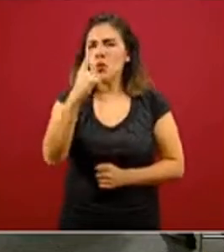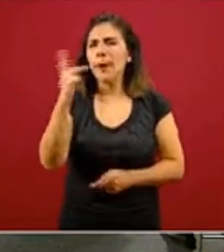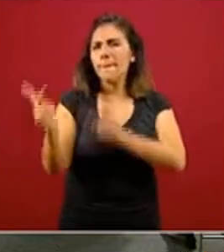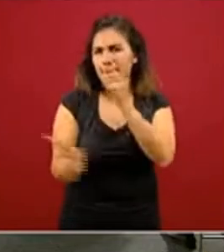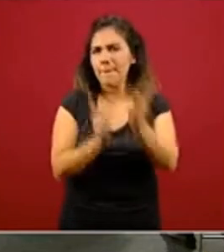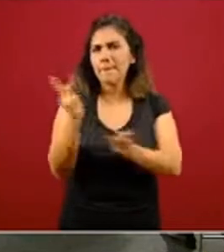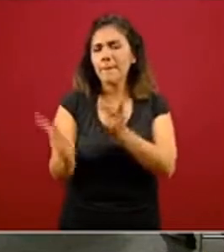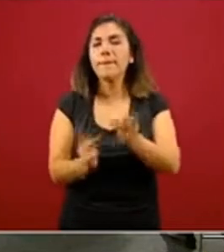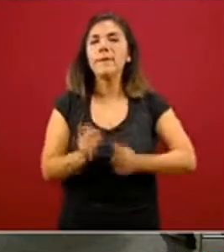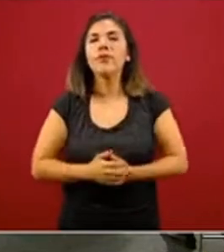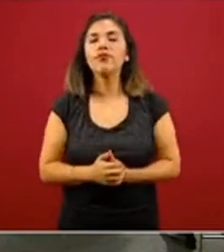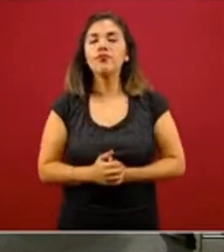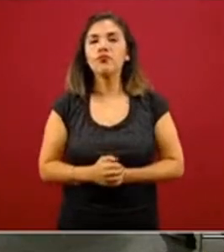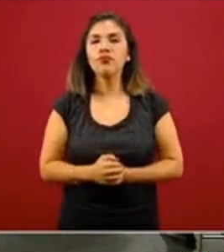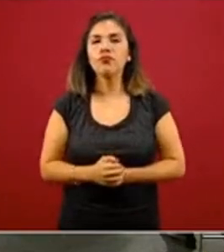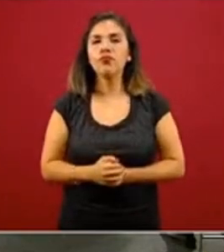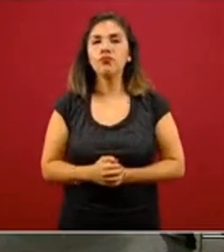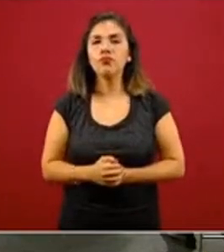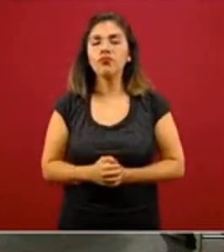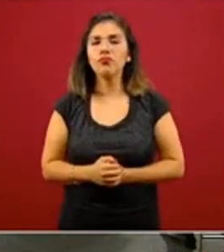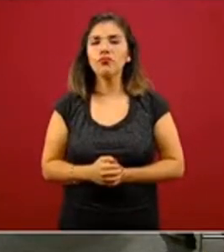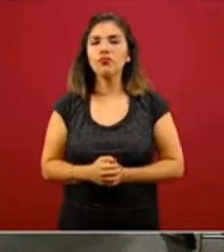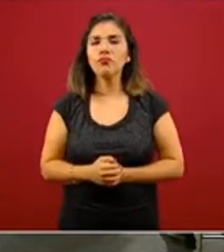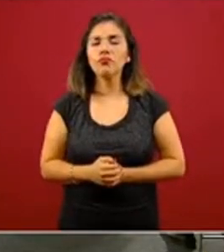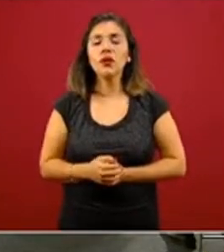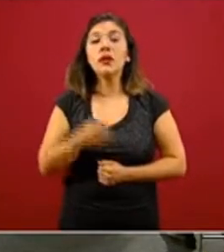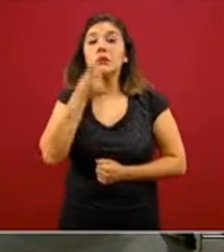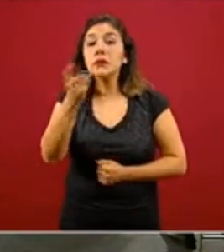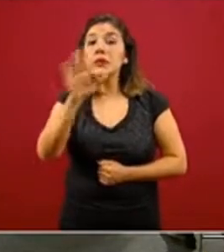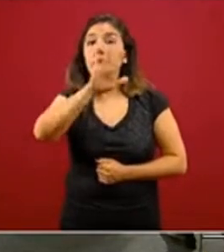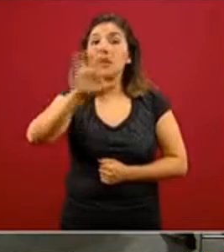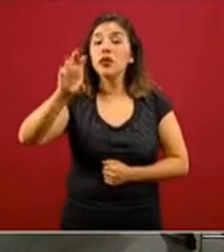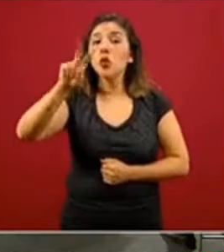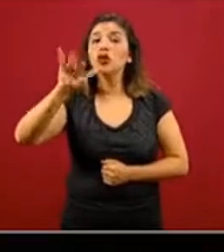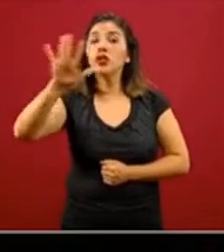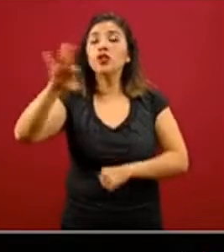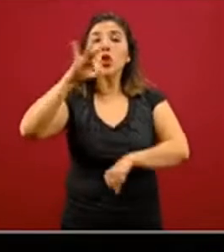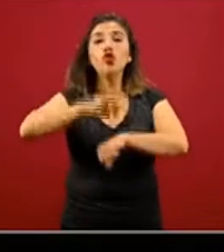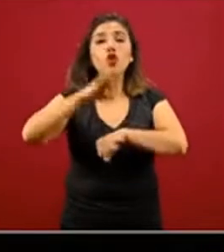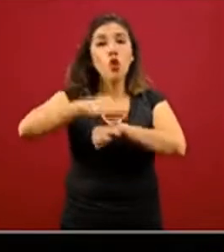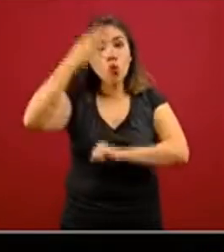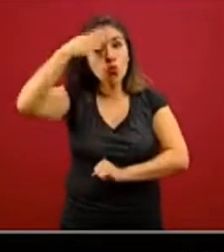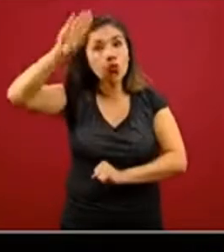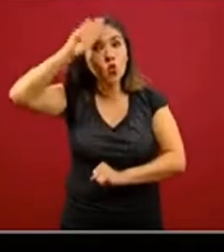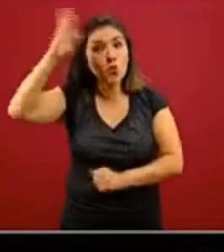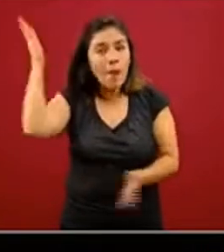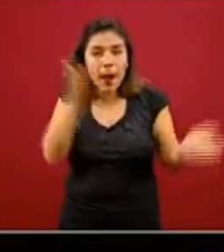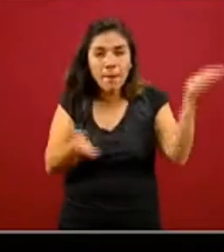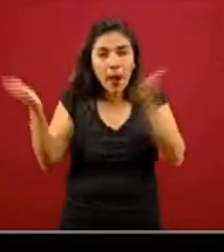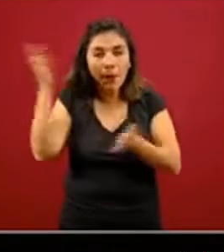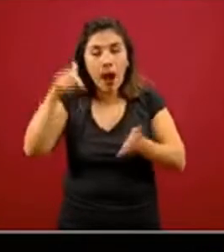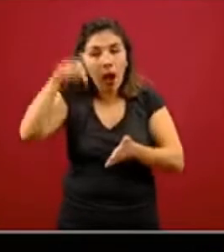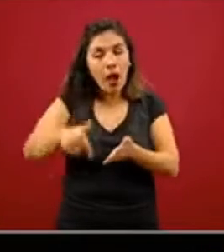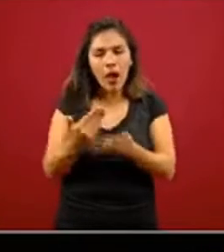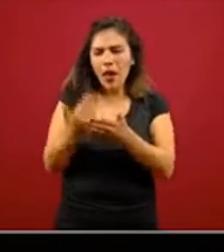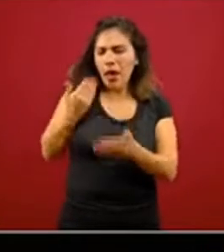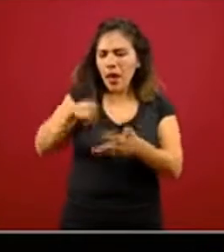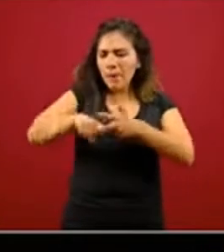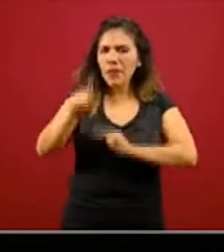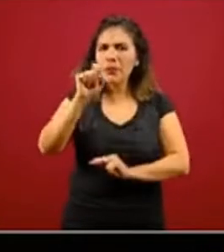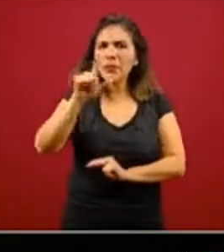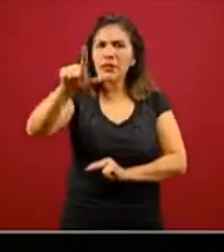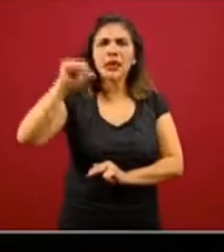cuestión sobre los 585 médicos cubanos que llegaron desde el 27 de